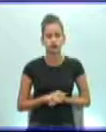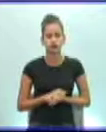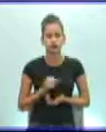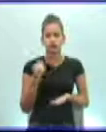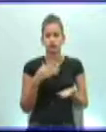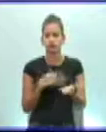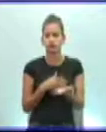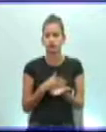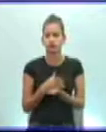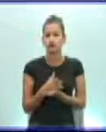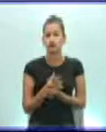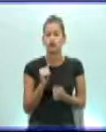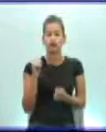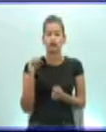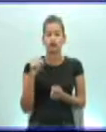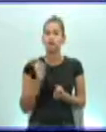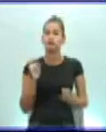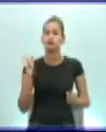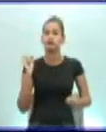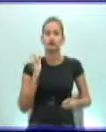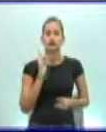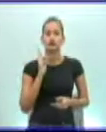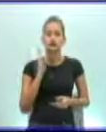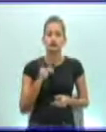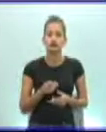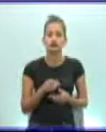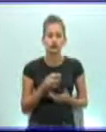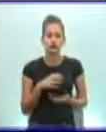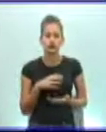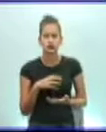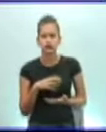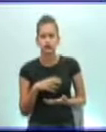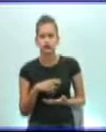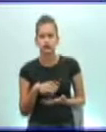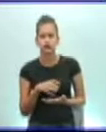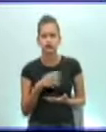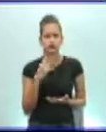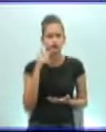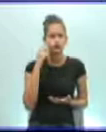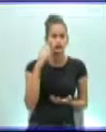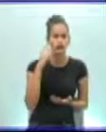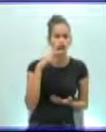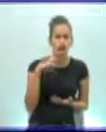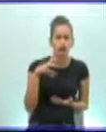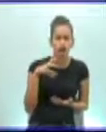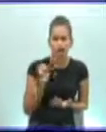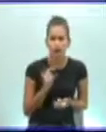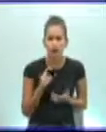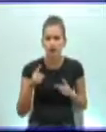Continuamos y vamos a orientar ahora por dónde podemos estar estudiando los contenidos que vamos a estudiar.